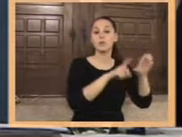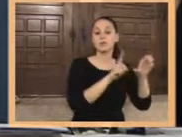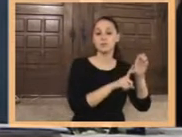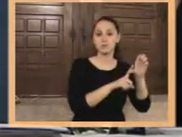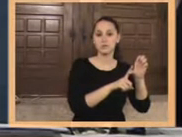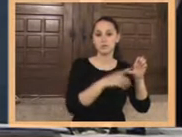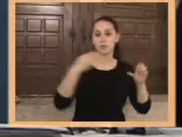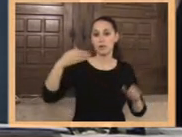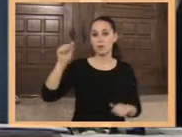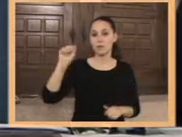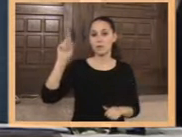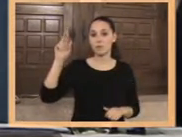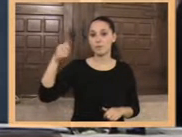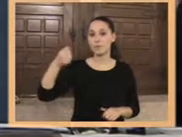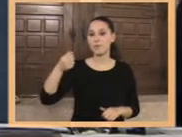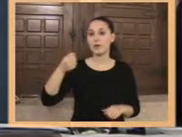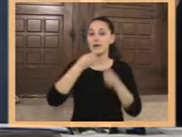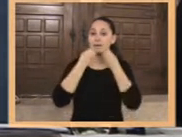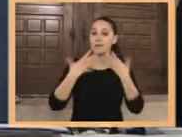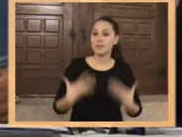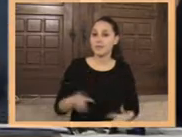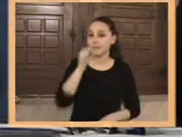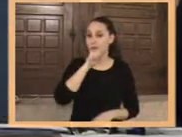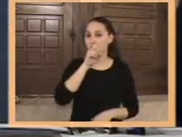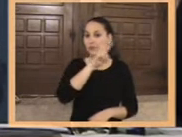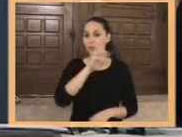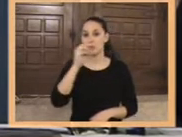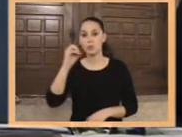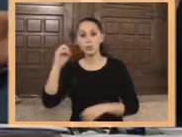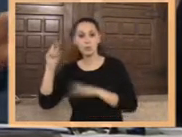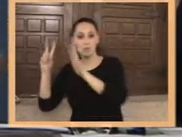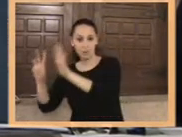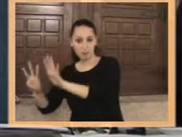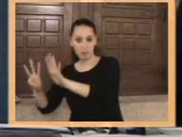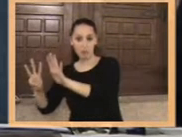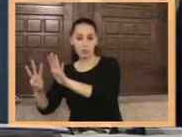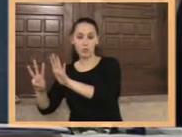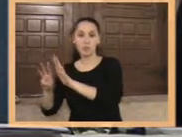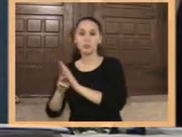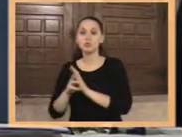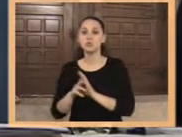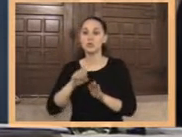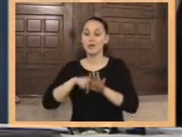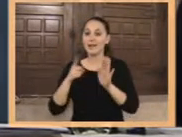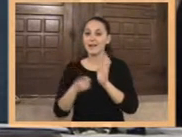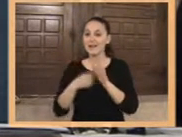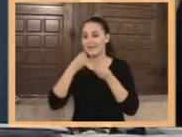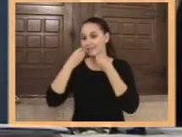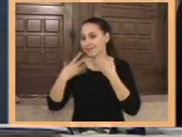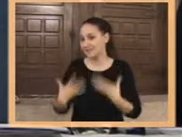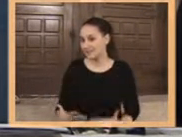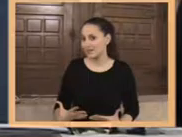exenciones, decidió en el año 2008, mediante otra ley que no tiene en un principio nada que ver, la